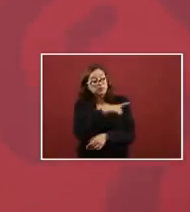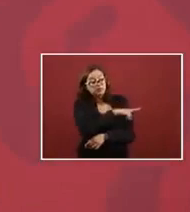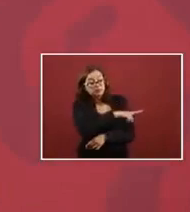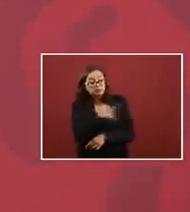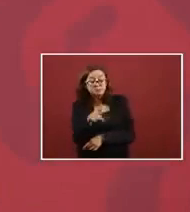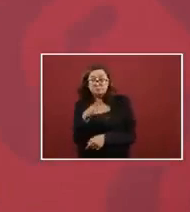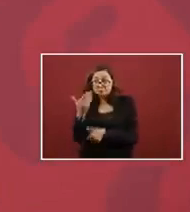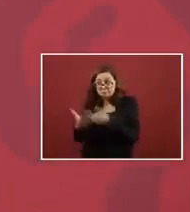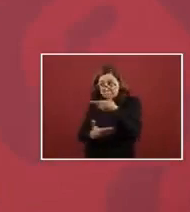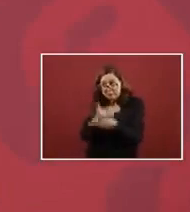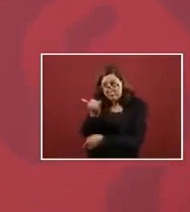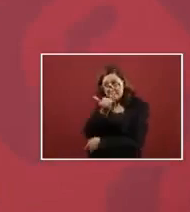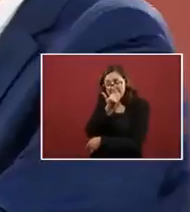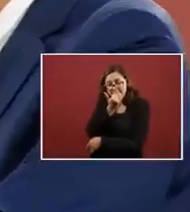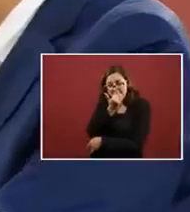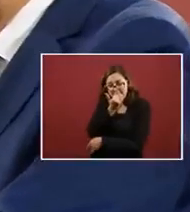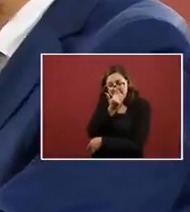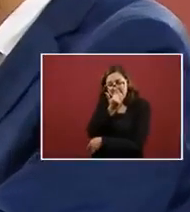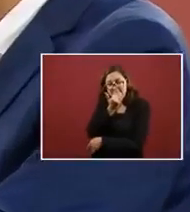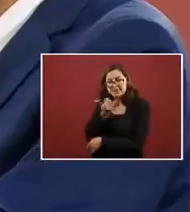los que